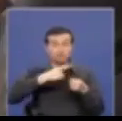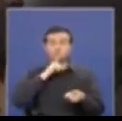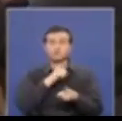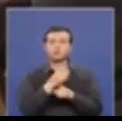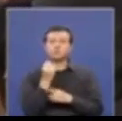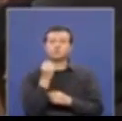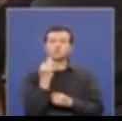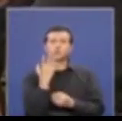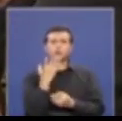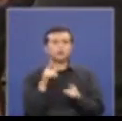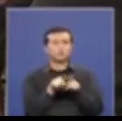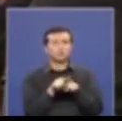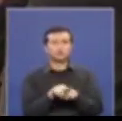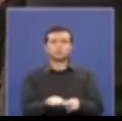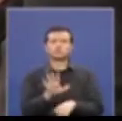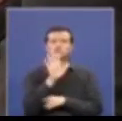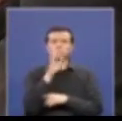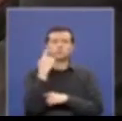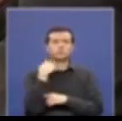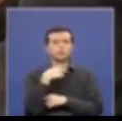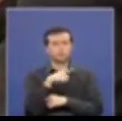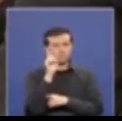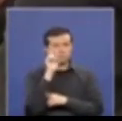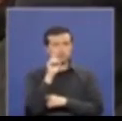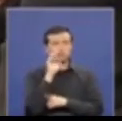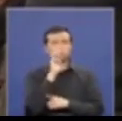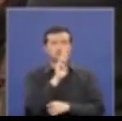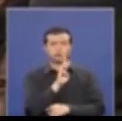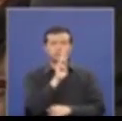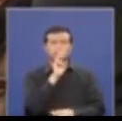estaba valorado en lo que compramos,